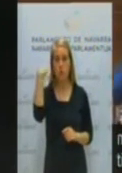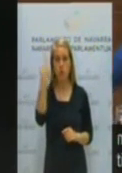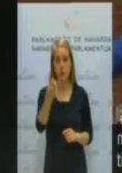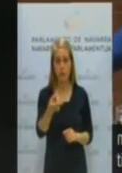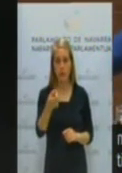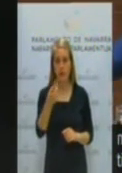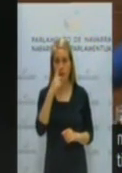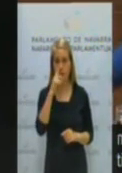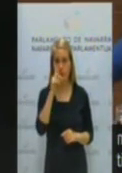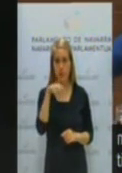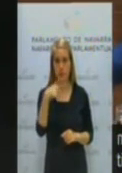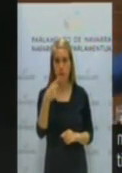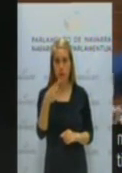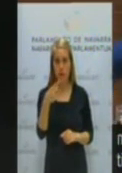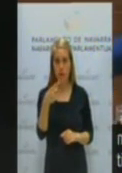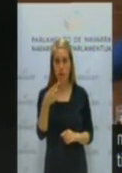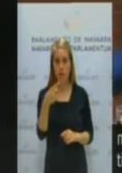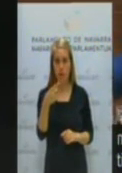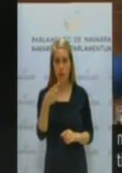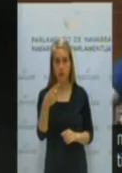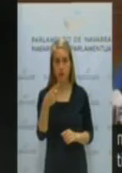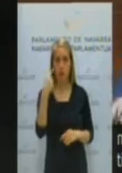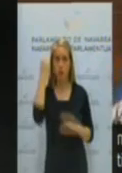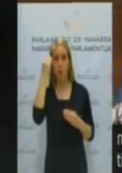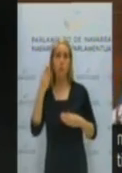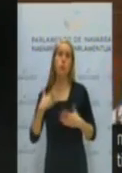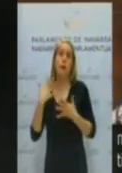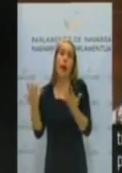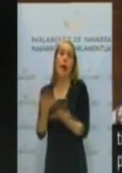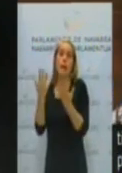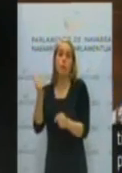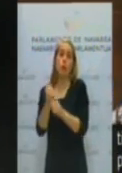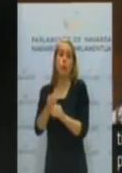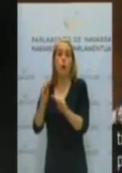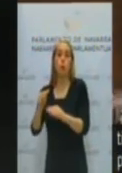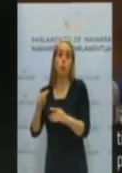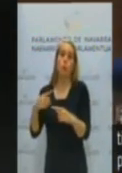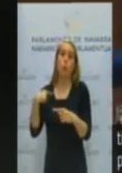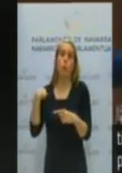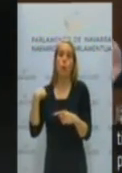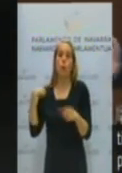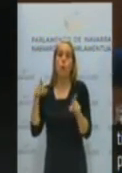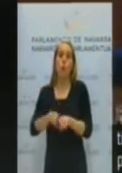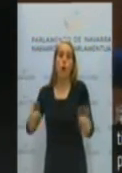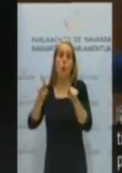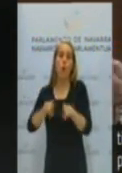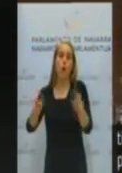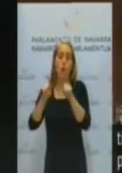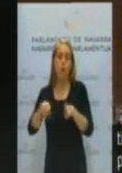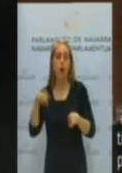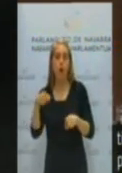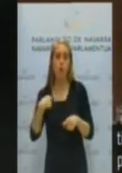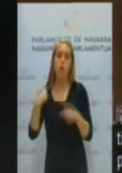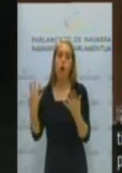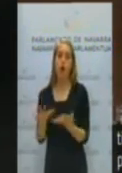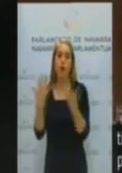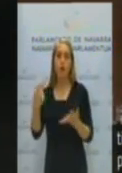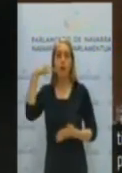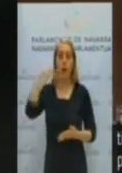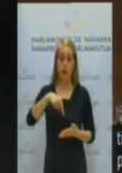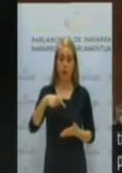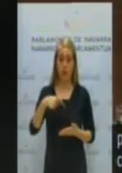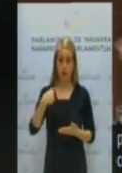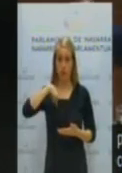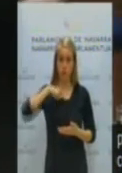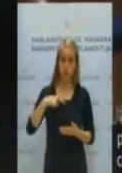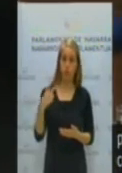tiene, por lo menos para animarle un poco en su trabajo, para que no sea tan monótono, pues podrá comprobar aquí quiénes estamos, quiénes